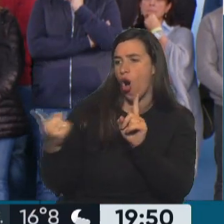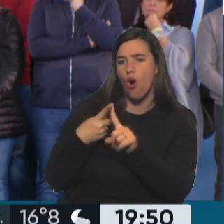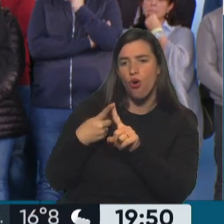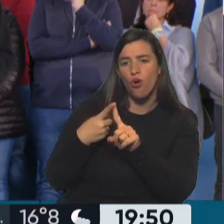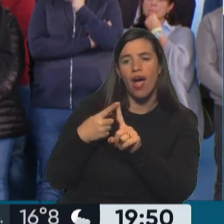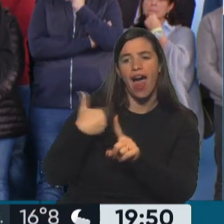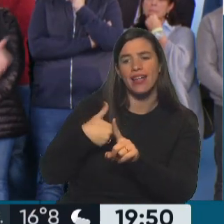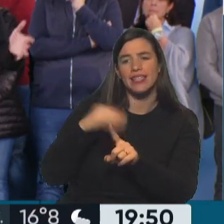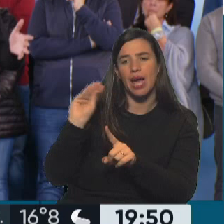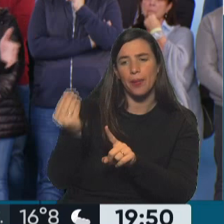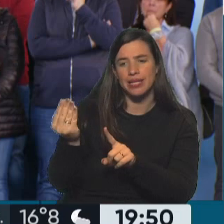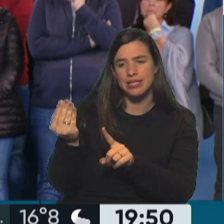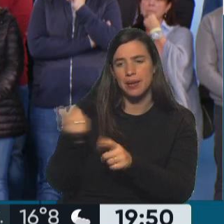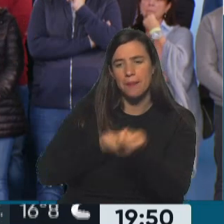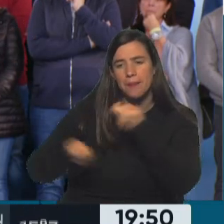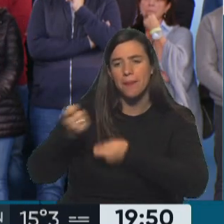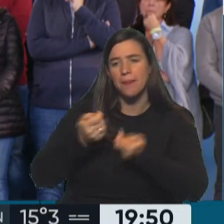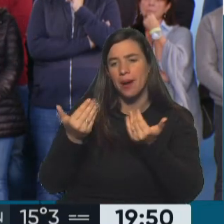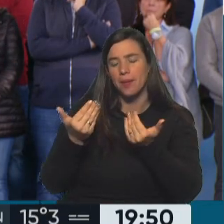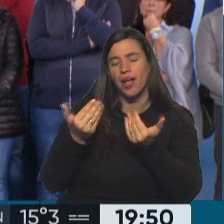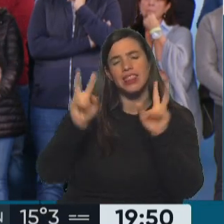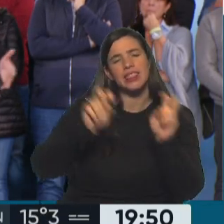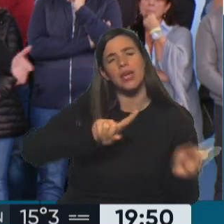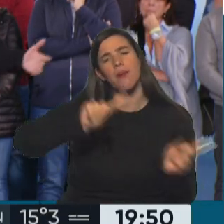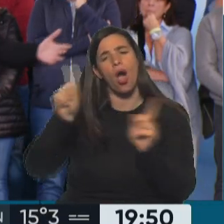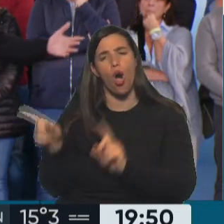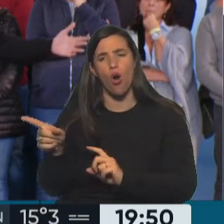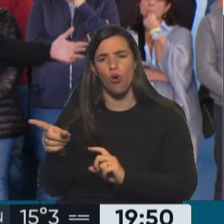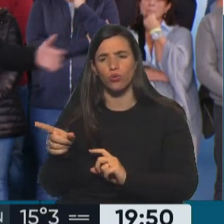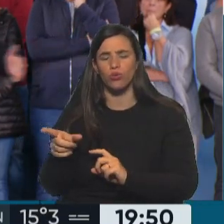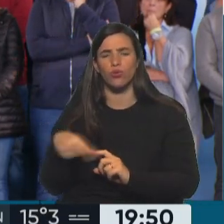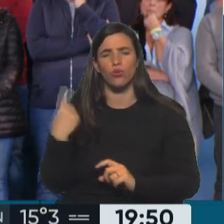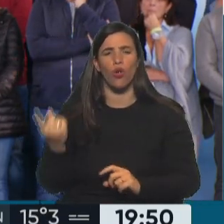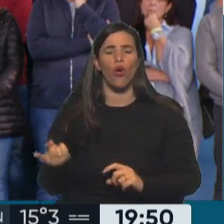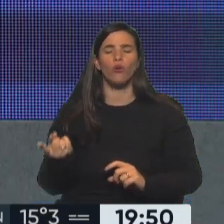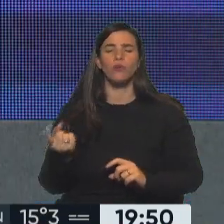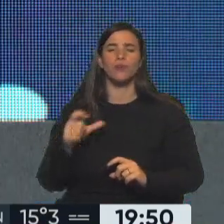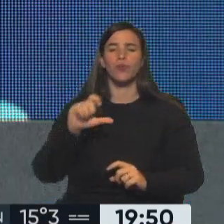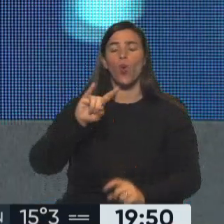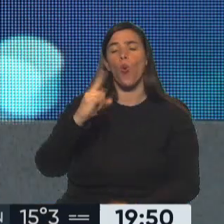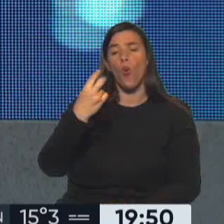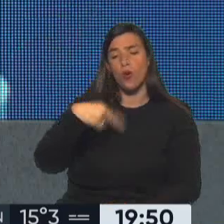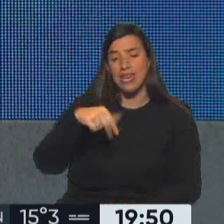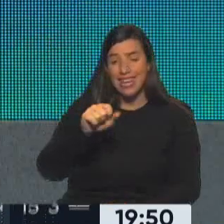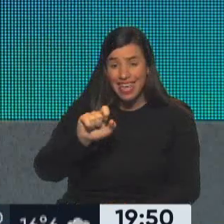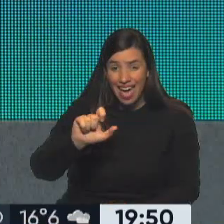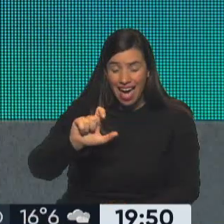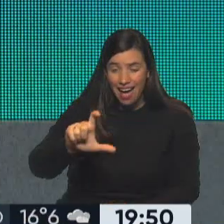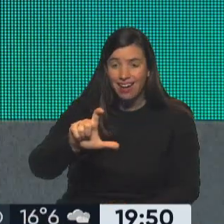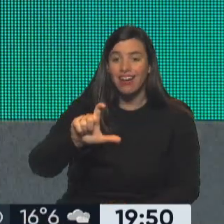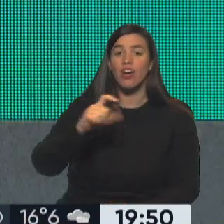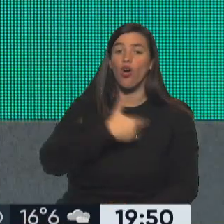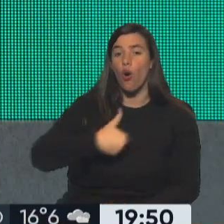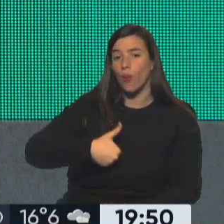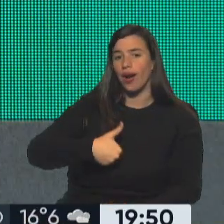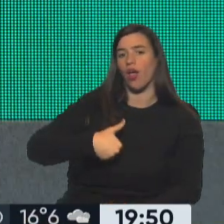negociar. Hablando de otra cosa, Uñac, gobernador de San Juan, dice que la Corte o una